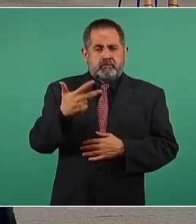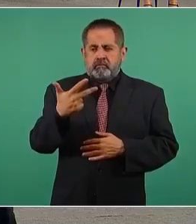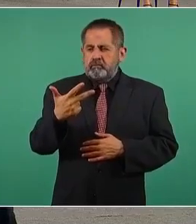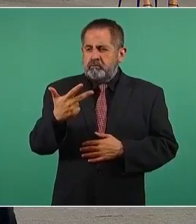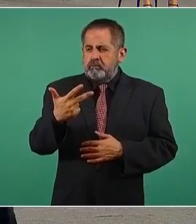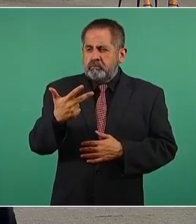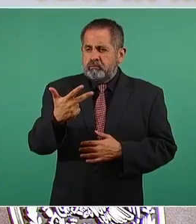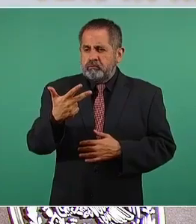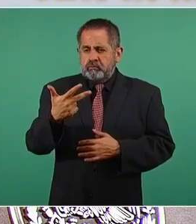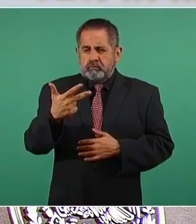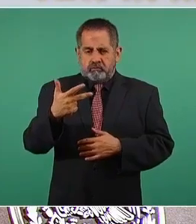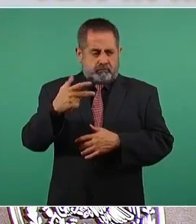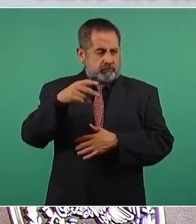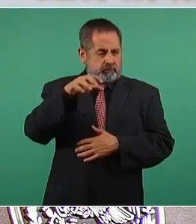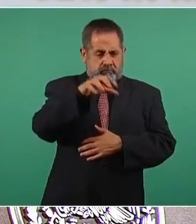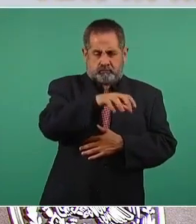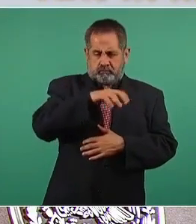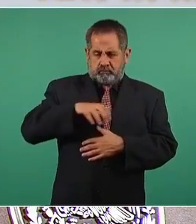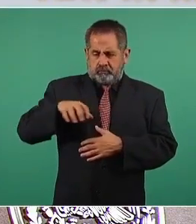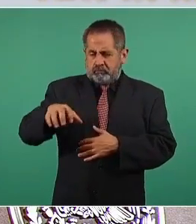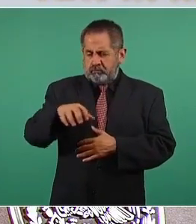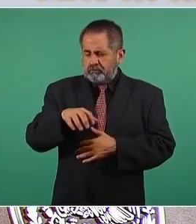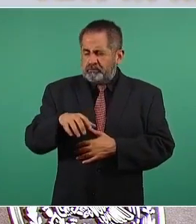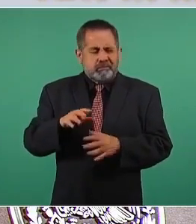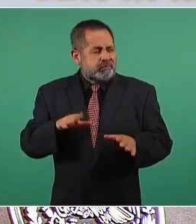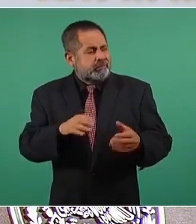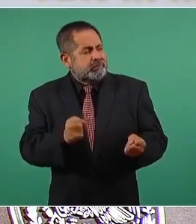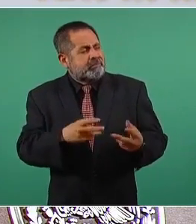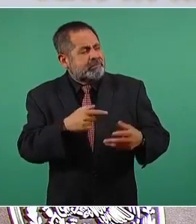¿cuántos distritos federales?